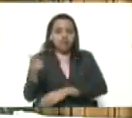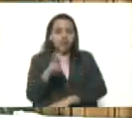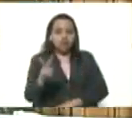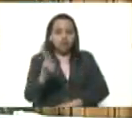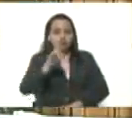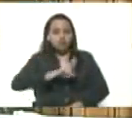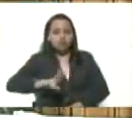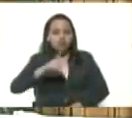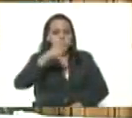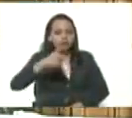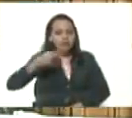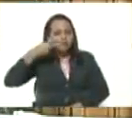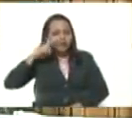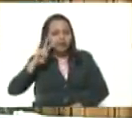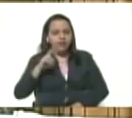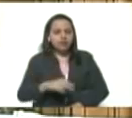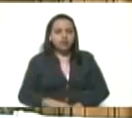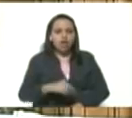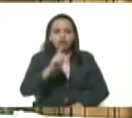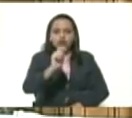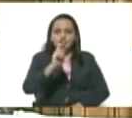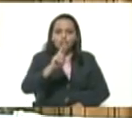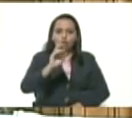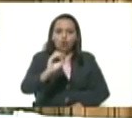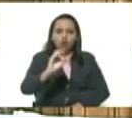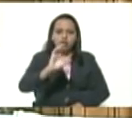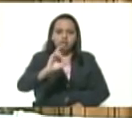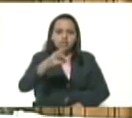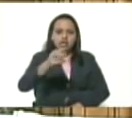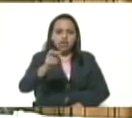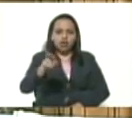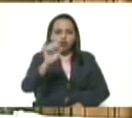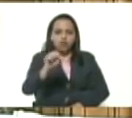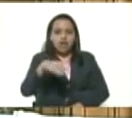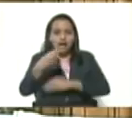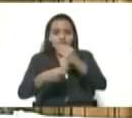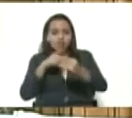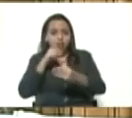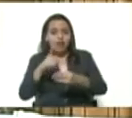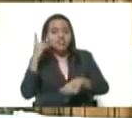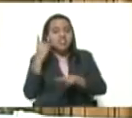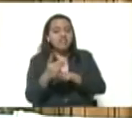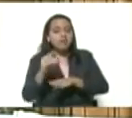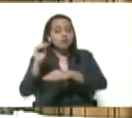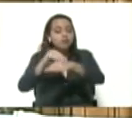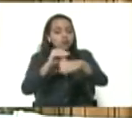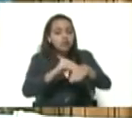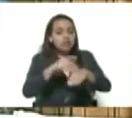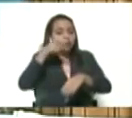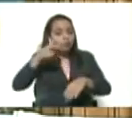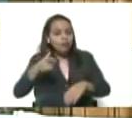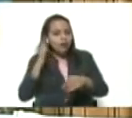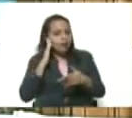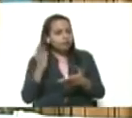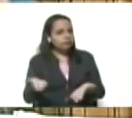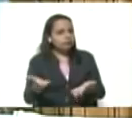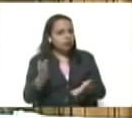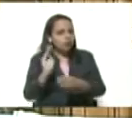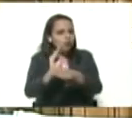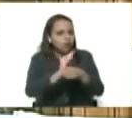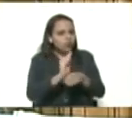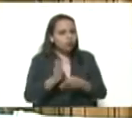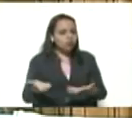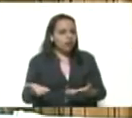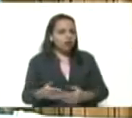través de trocheros está haciendo daño, tenemos que decirle a nuestro pueblo, cuidado, mosca, alerta, todo el mundo